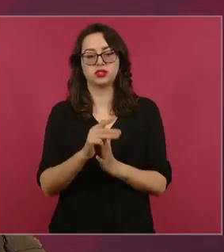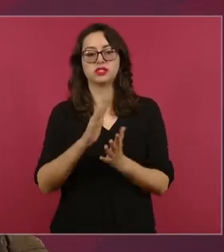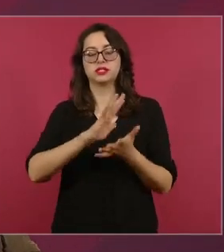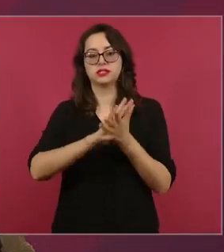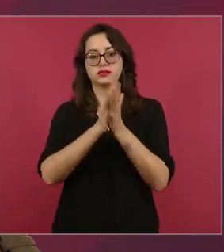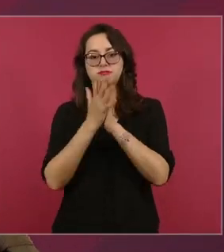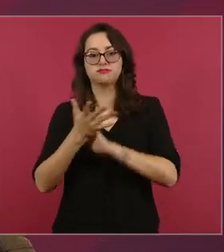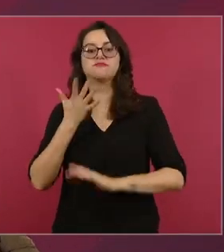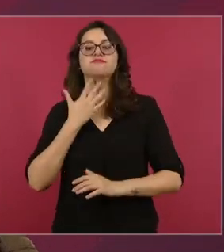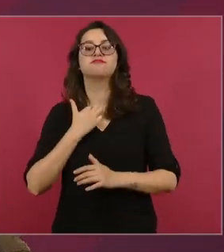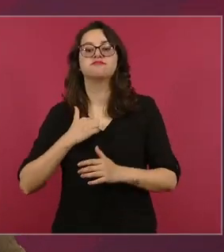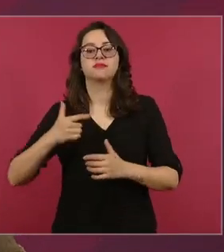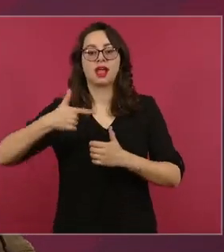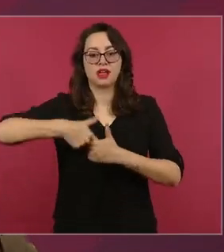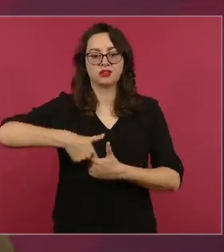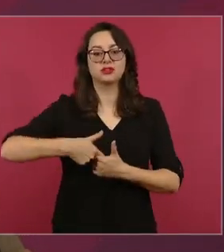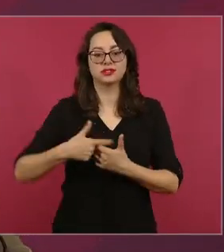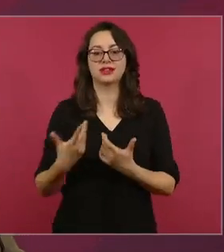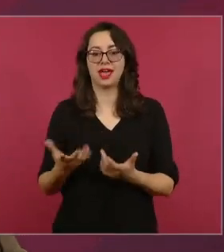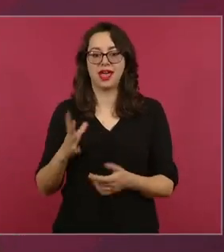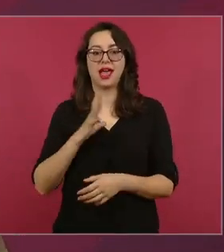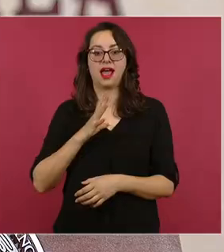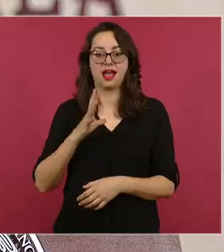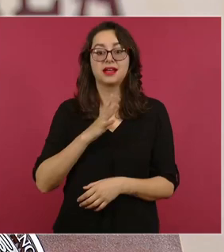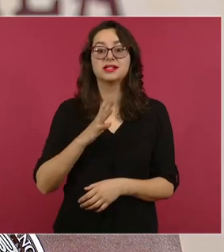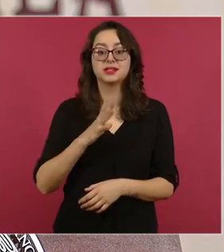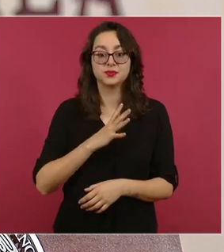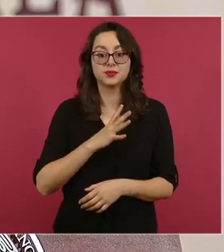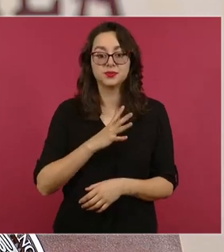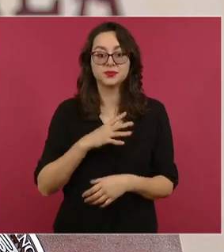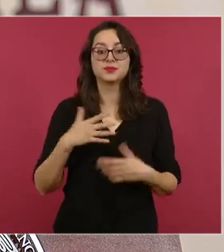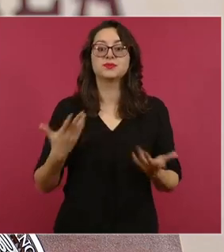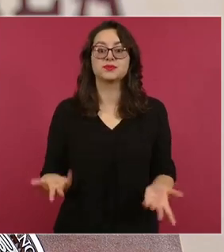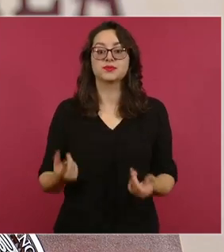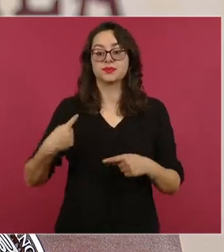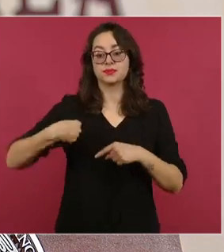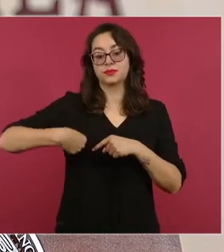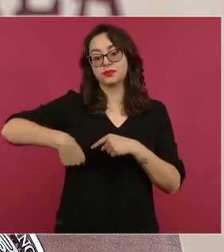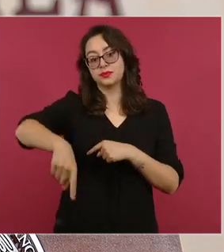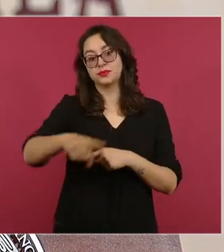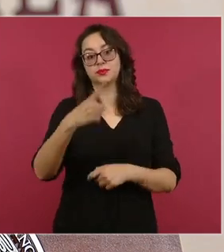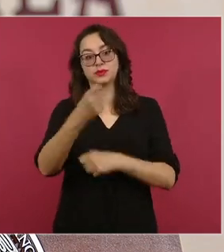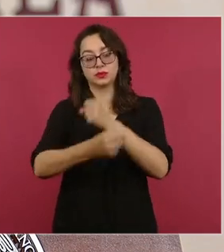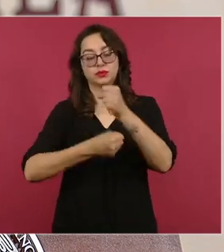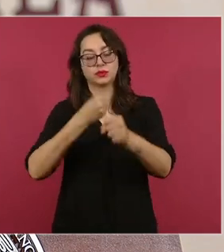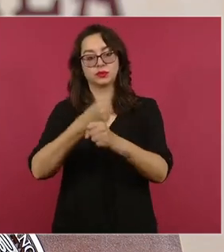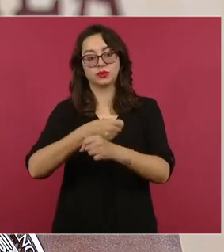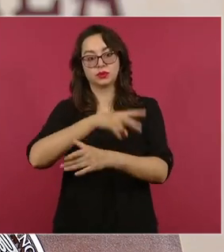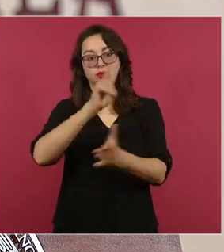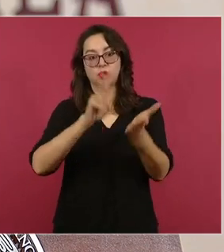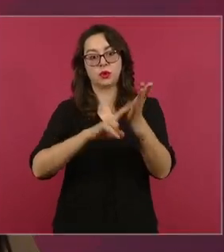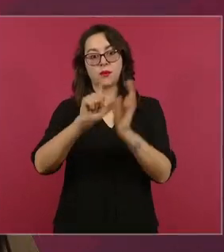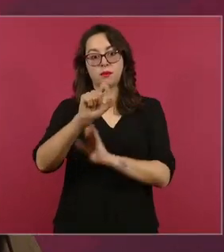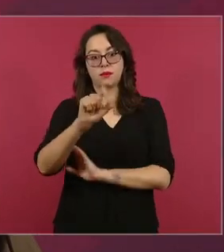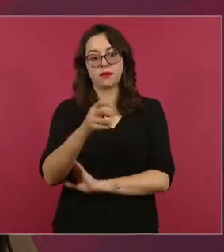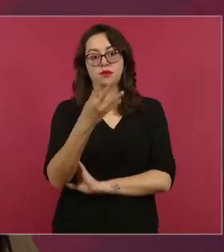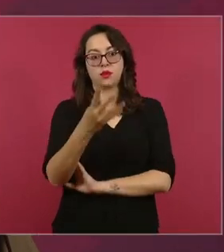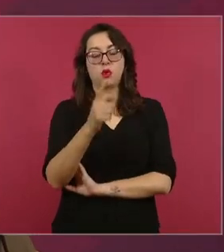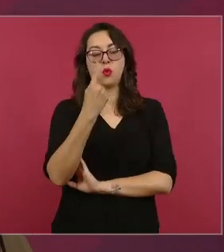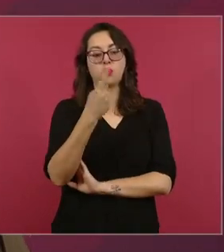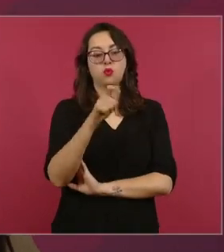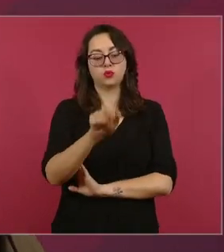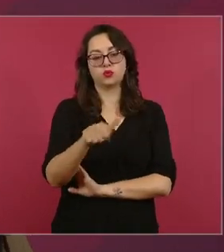2023. Y cerramos. Más bien, cerraremos 2024 con 1.6 millones